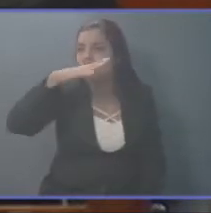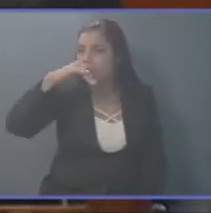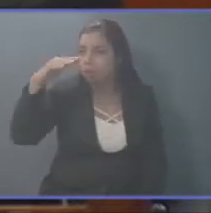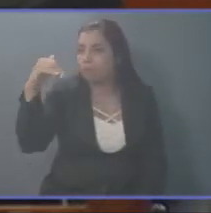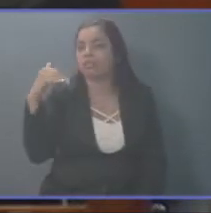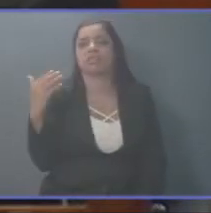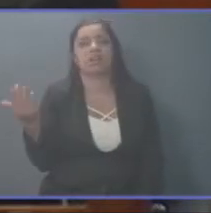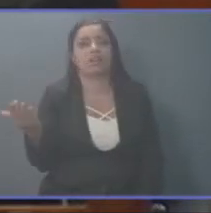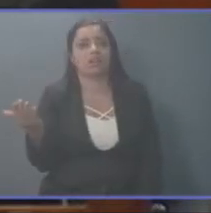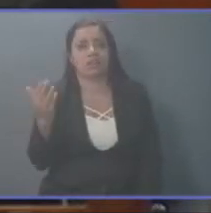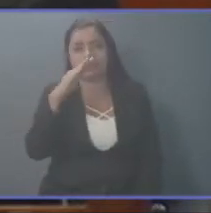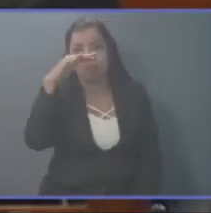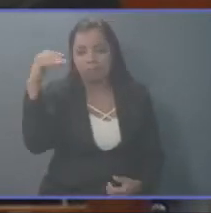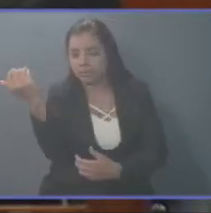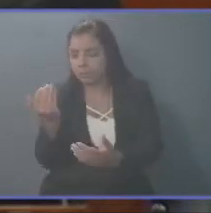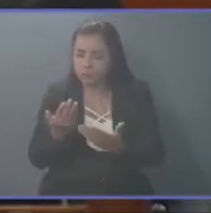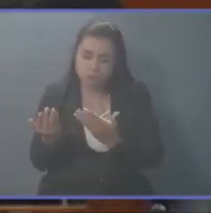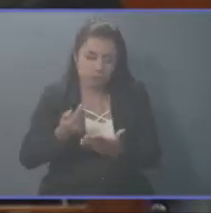patria